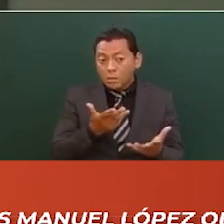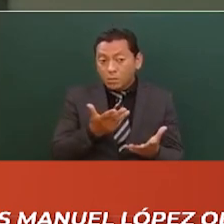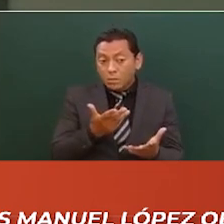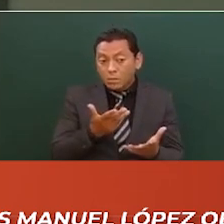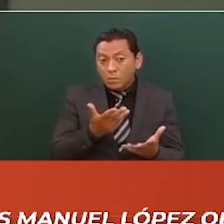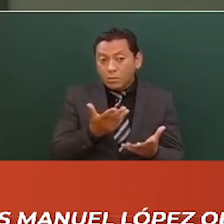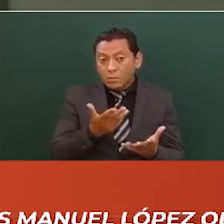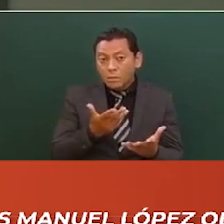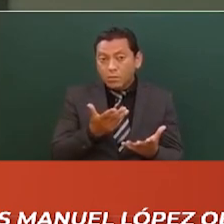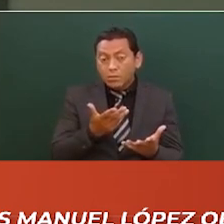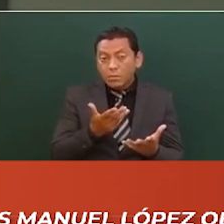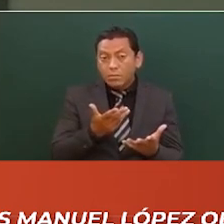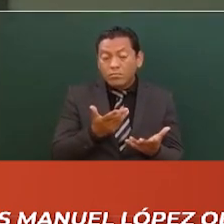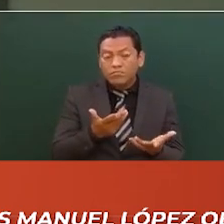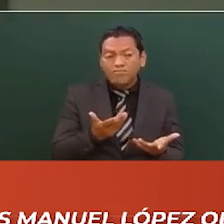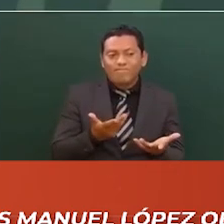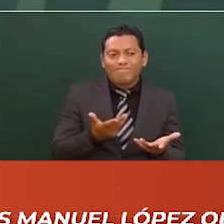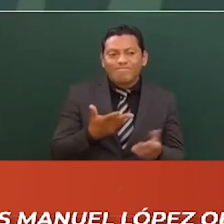tiene